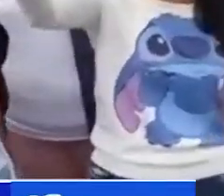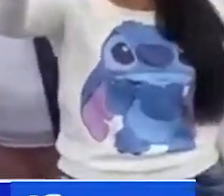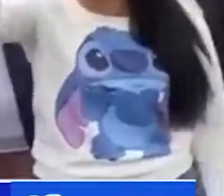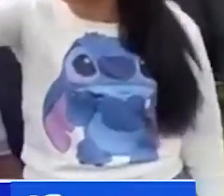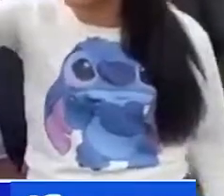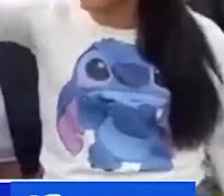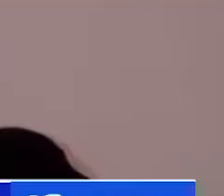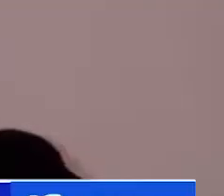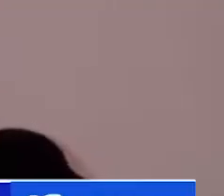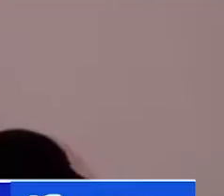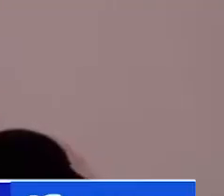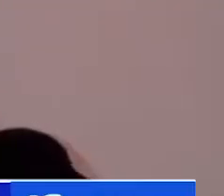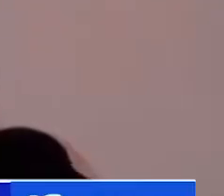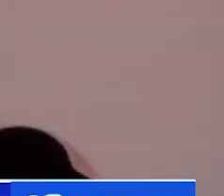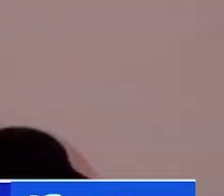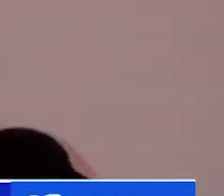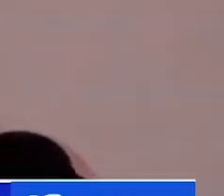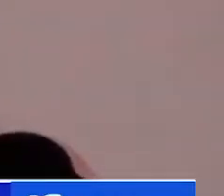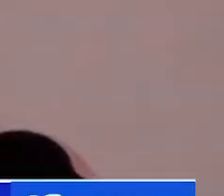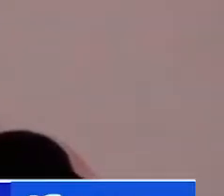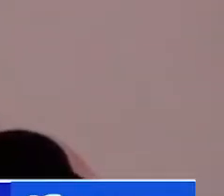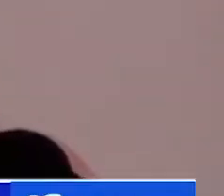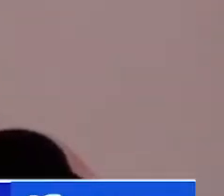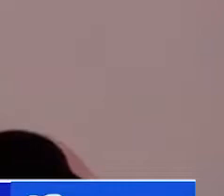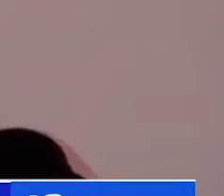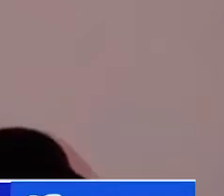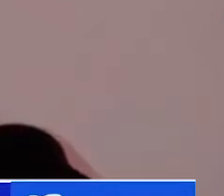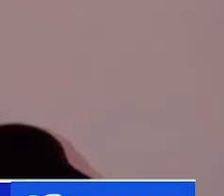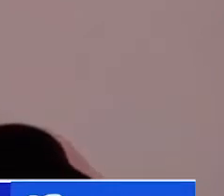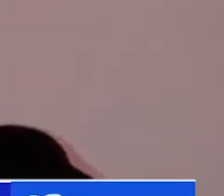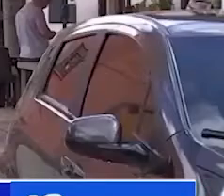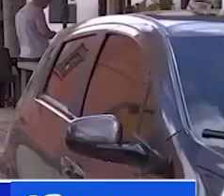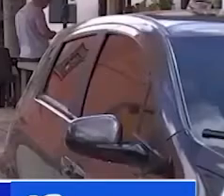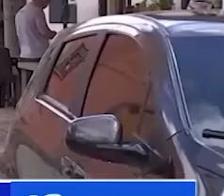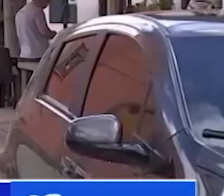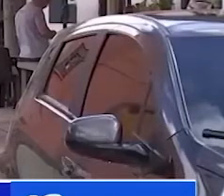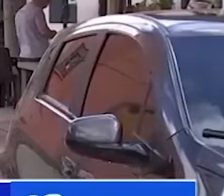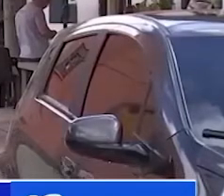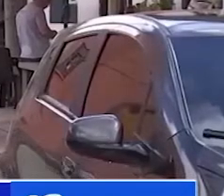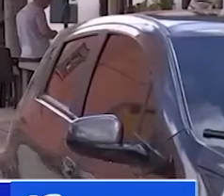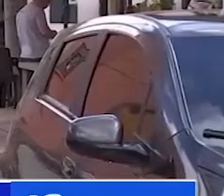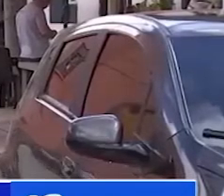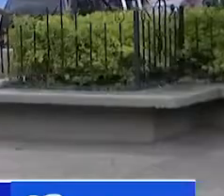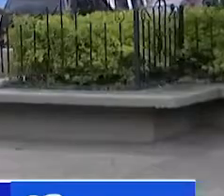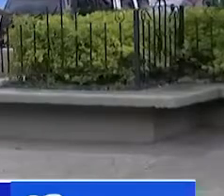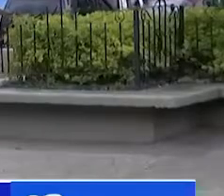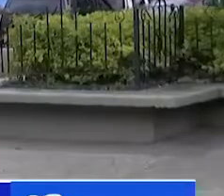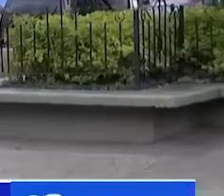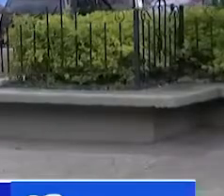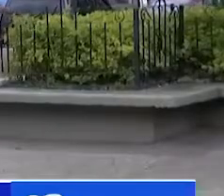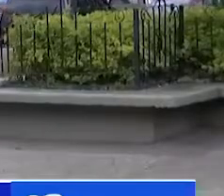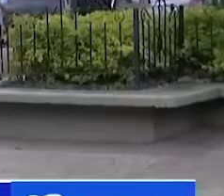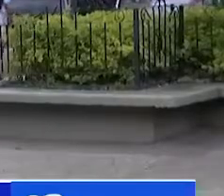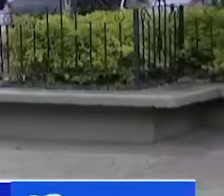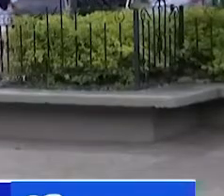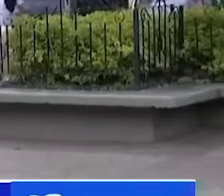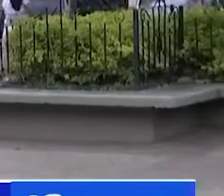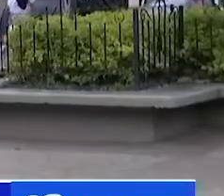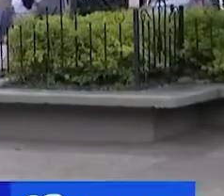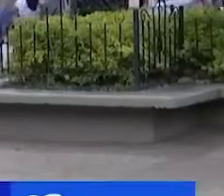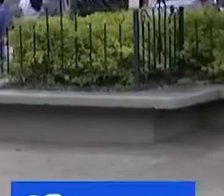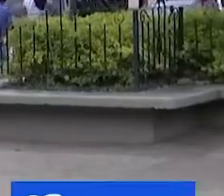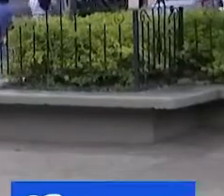judicialicen los responsables. Exigimos legalidad, garantías, tranquilidad. Hasta el momento no hay indicio de quiénes serían los